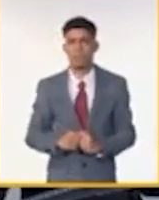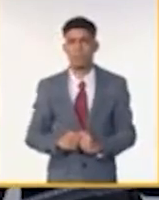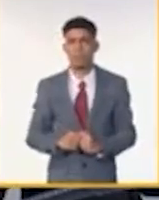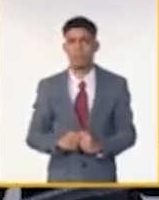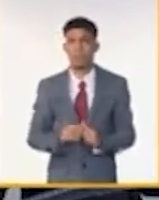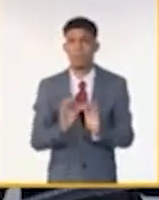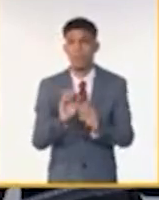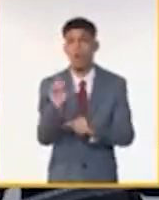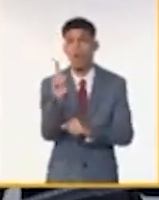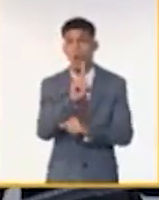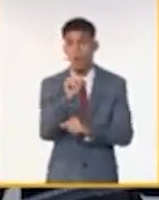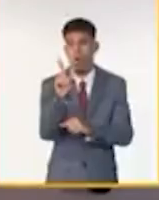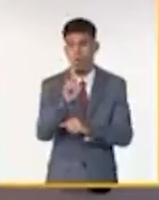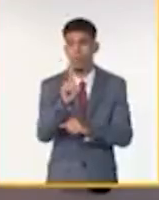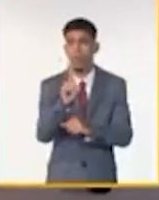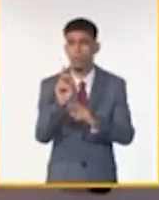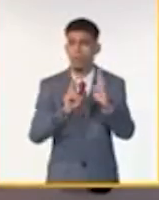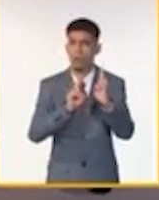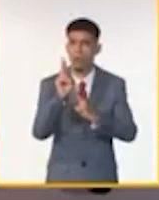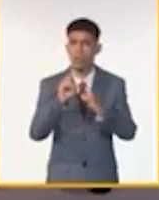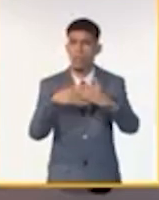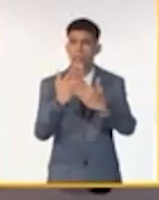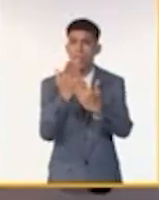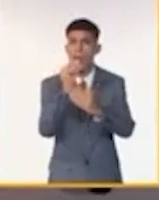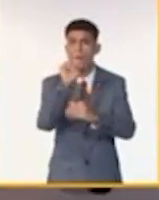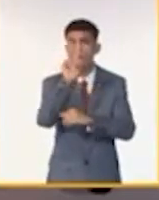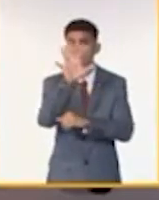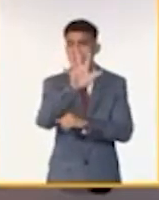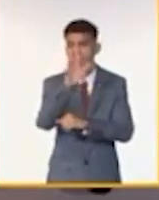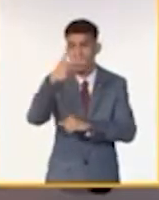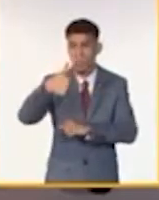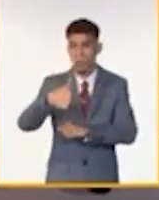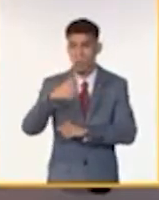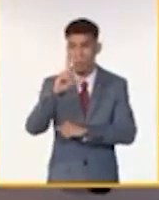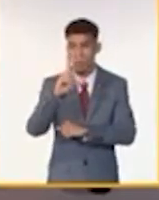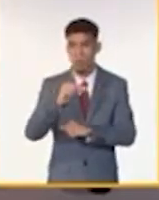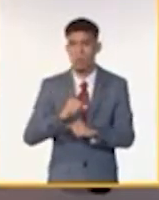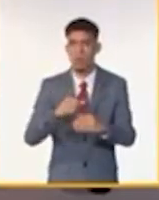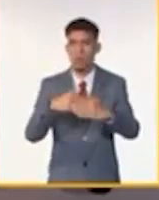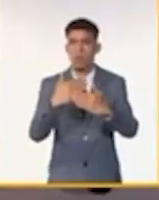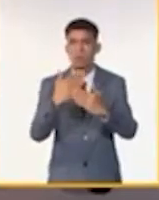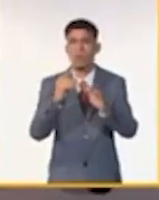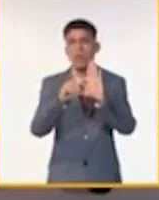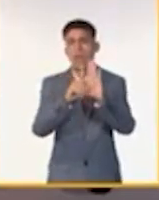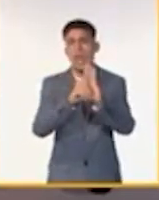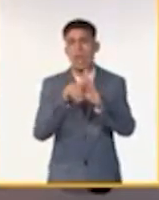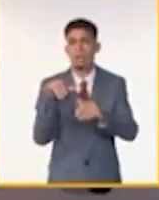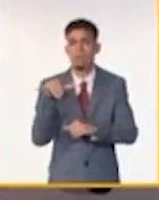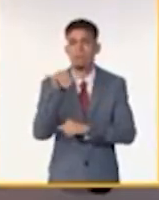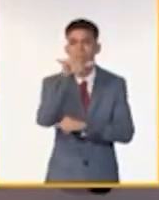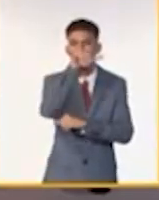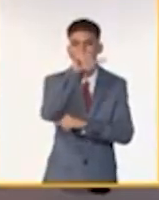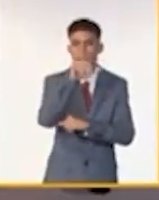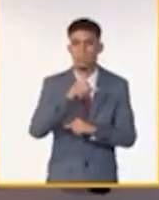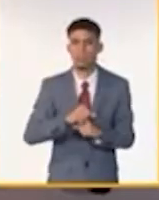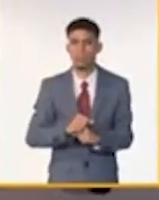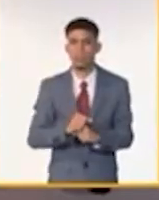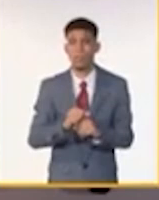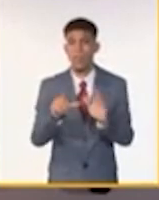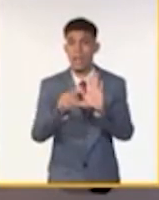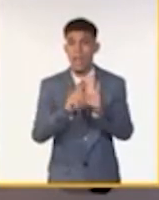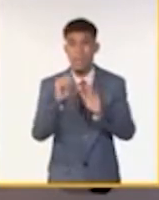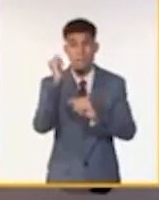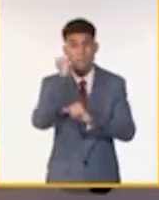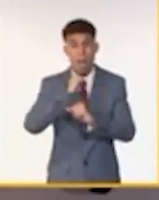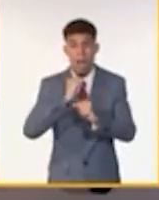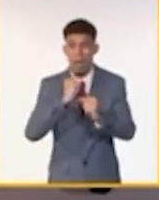parte de los diputados el día 25 de Julio la ley de migración esta quiero decirte que fue la ley más debatida